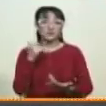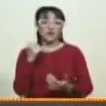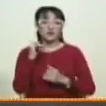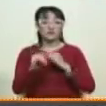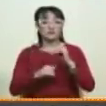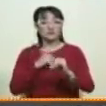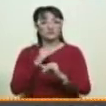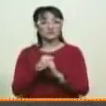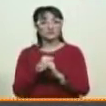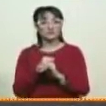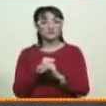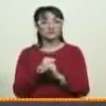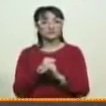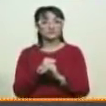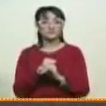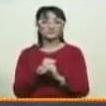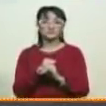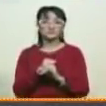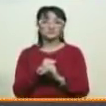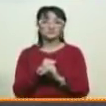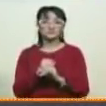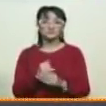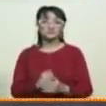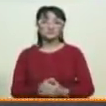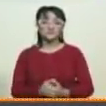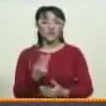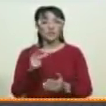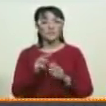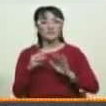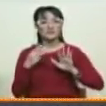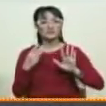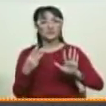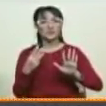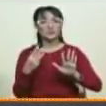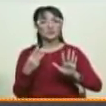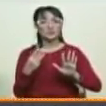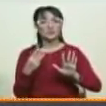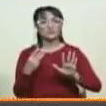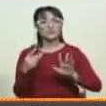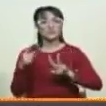internacional. Volvemos de inmediato con Voto 2018 a los estudios de Venezolana de Televisión.